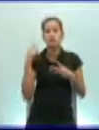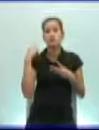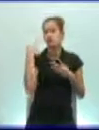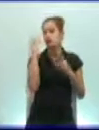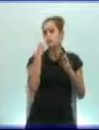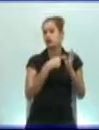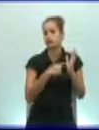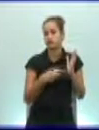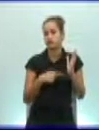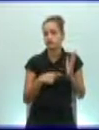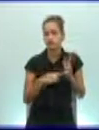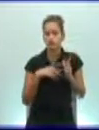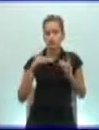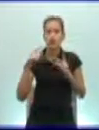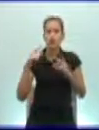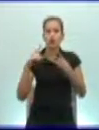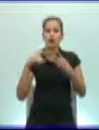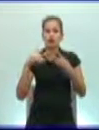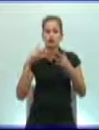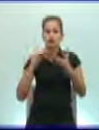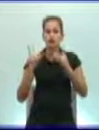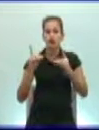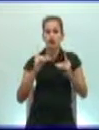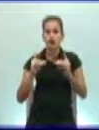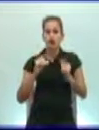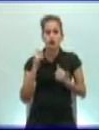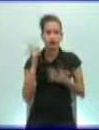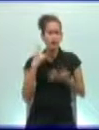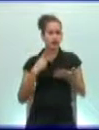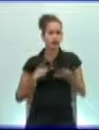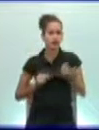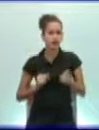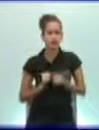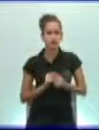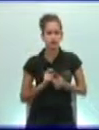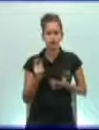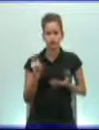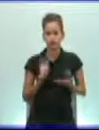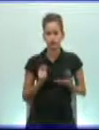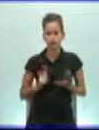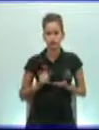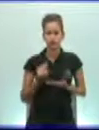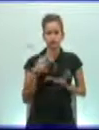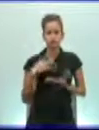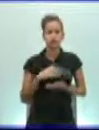predomina la narración. Breve tiempo para que comenten en forma oral.